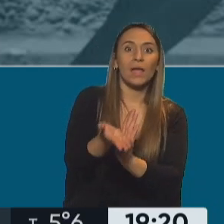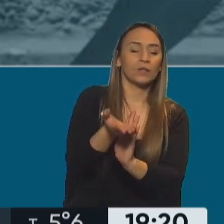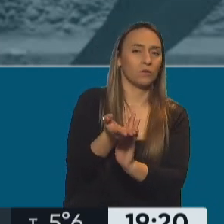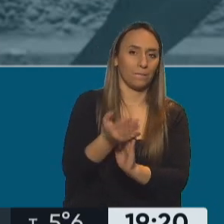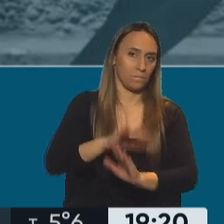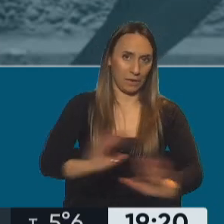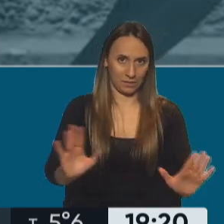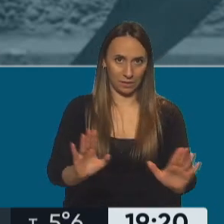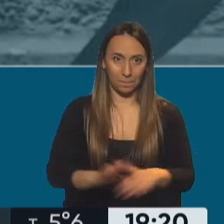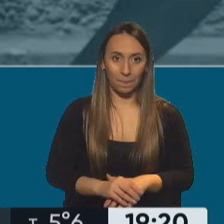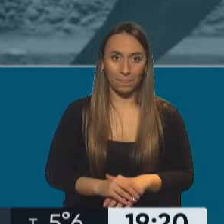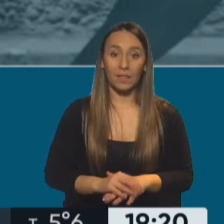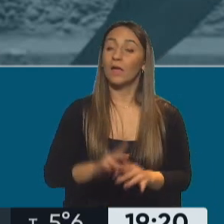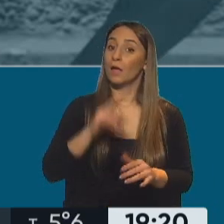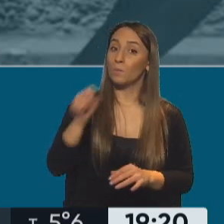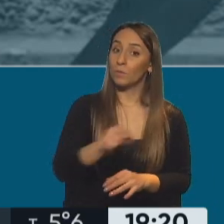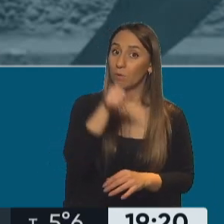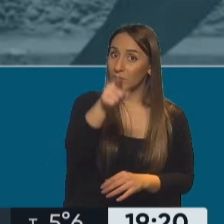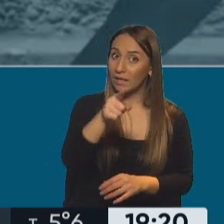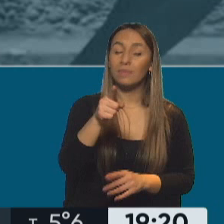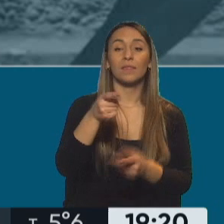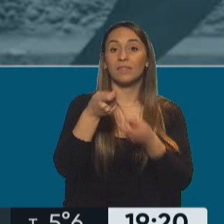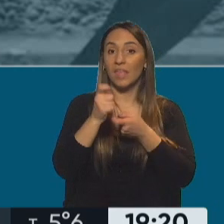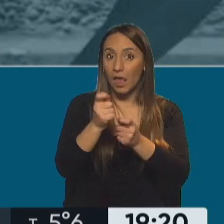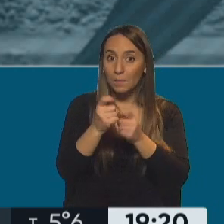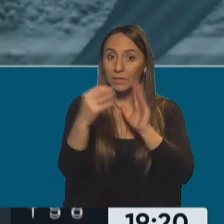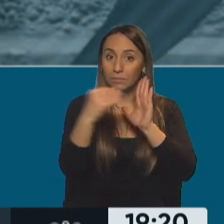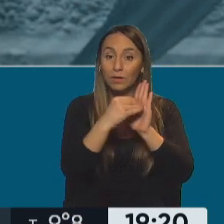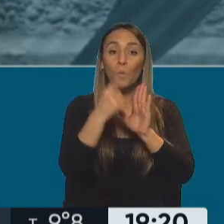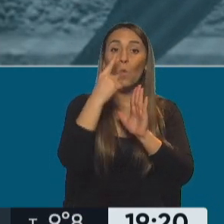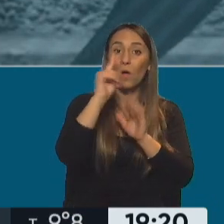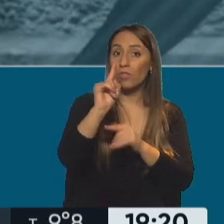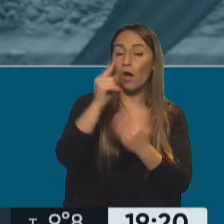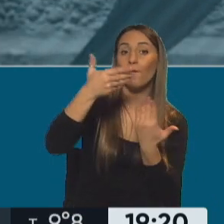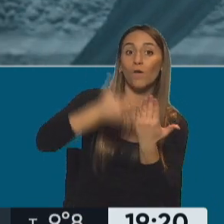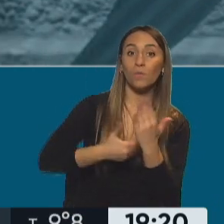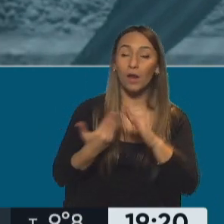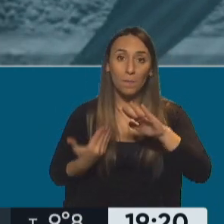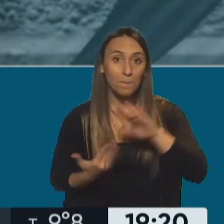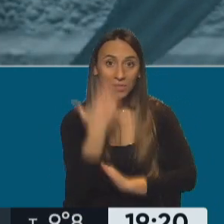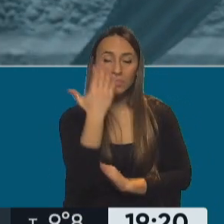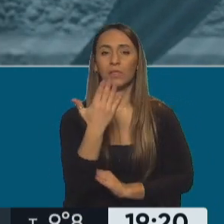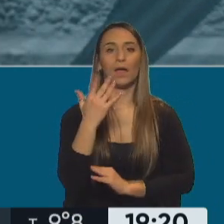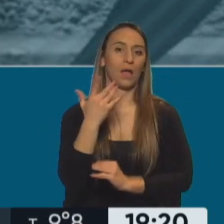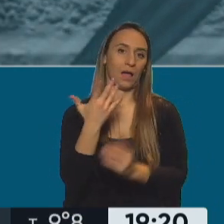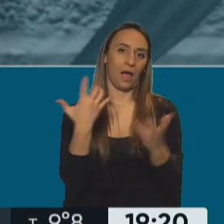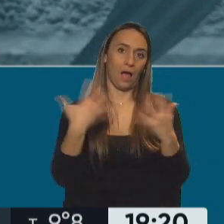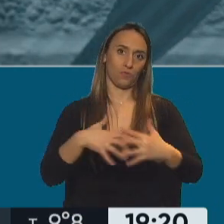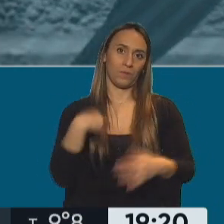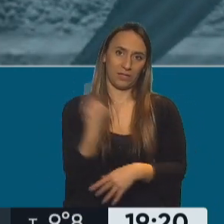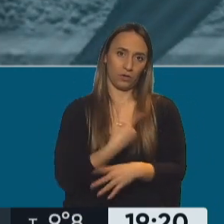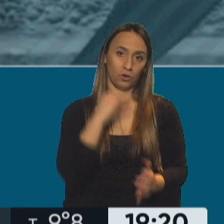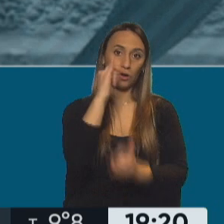Aires. Importantísimo este trámite que hay que hacer, y apenas esté colgado ese formulario, por supuesto, vamos a estar contándolo en vivo, detalle por detalle,